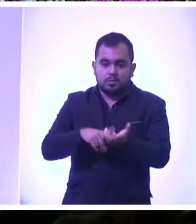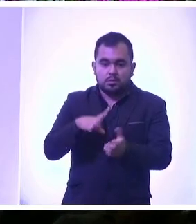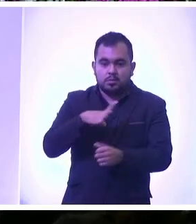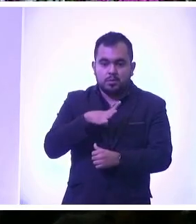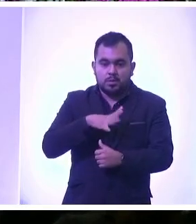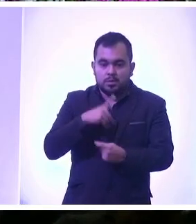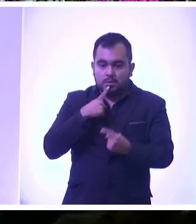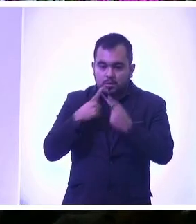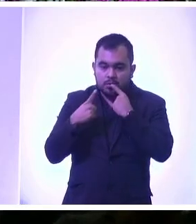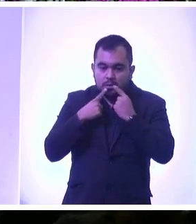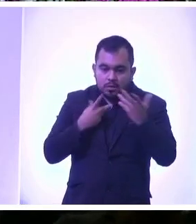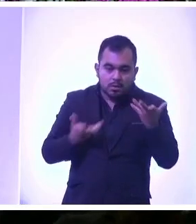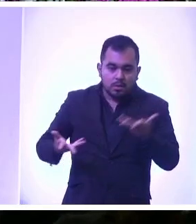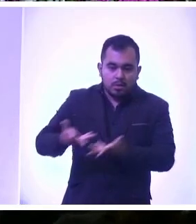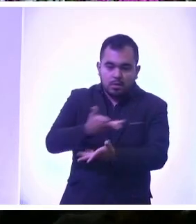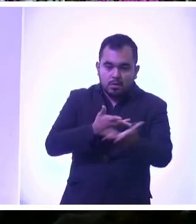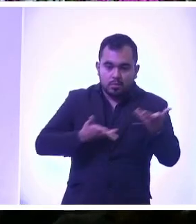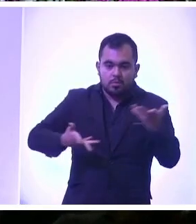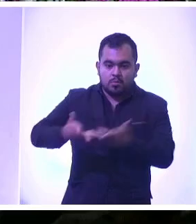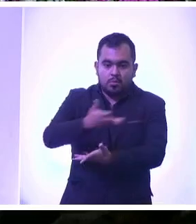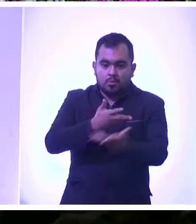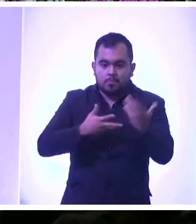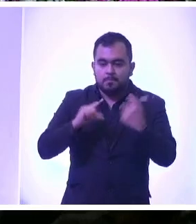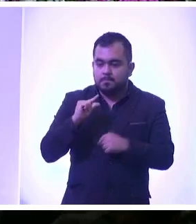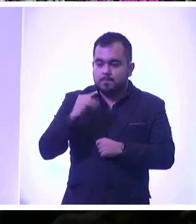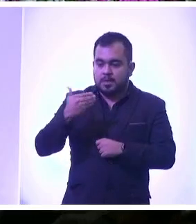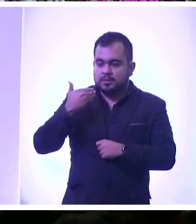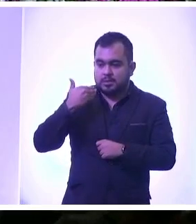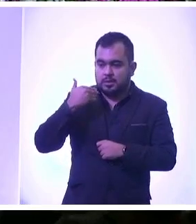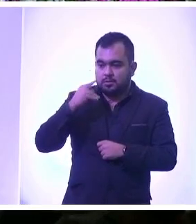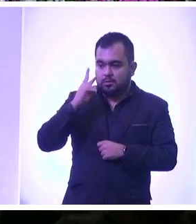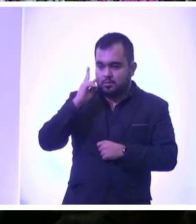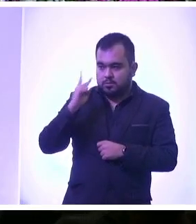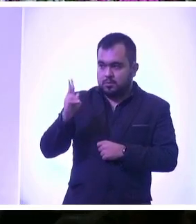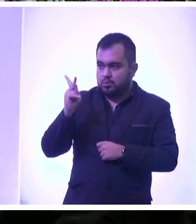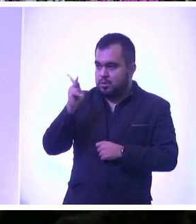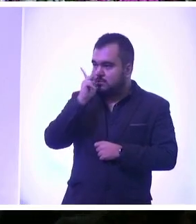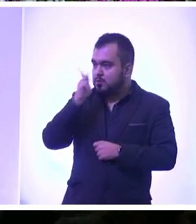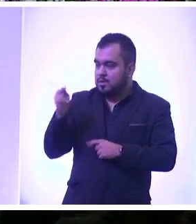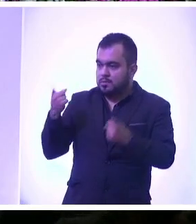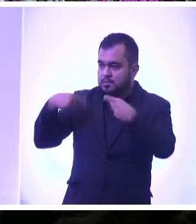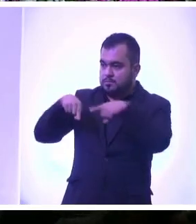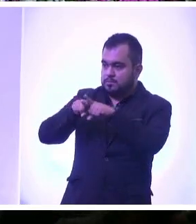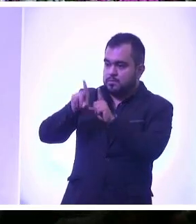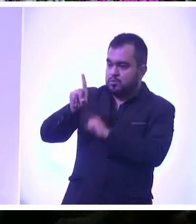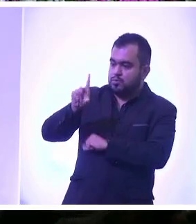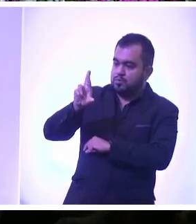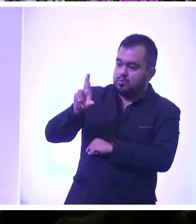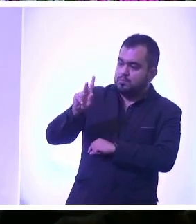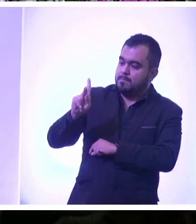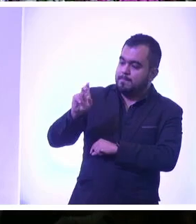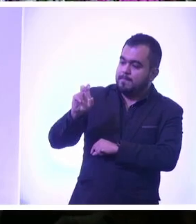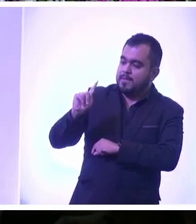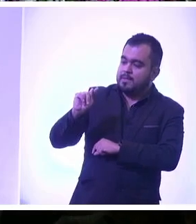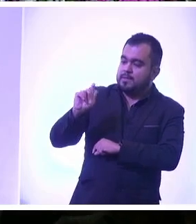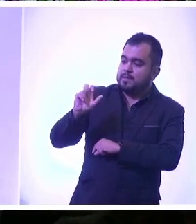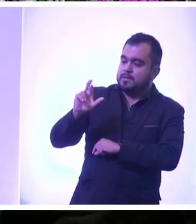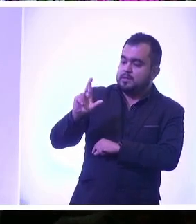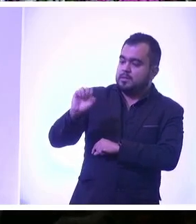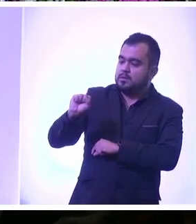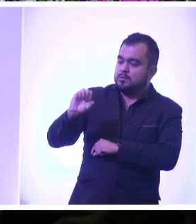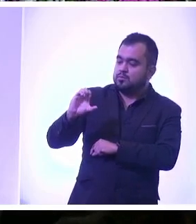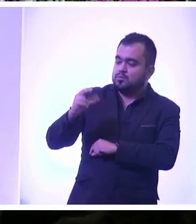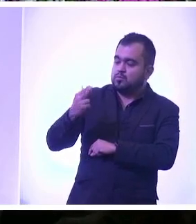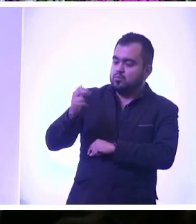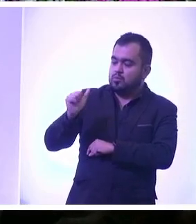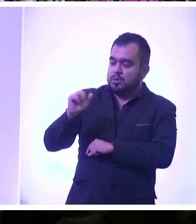diálogo Y hace ratito voy a retomar unas palabras de el doctor Peter sharp que dice justamente qué